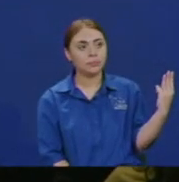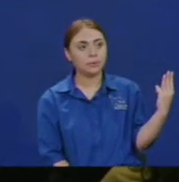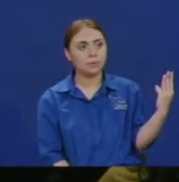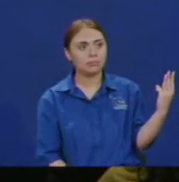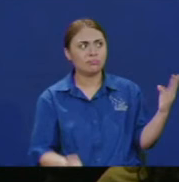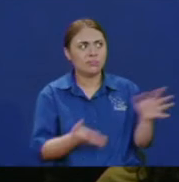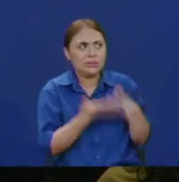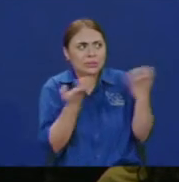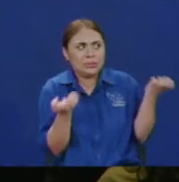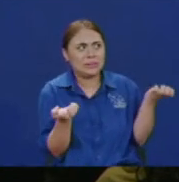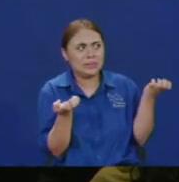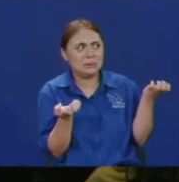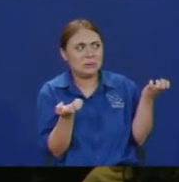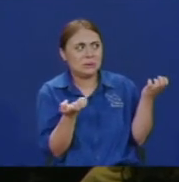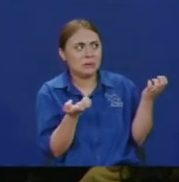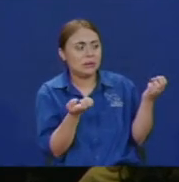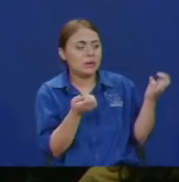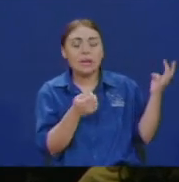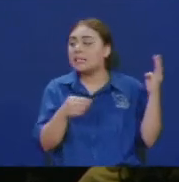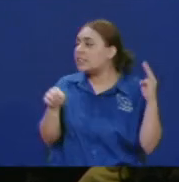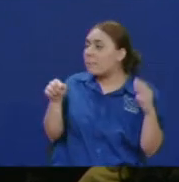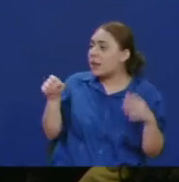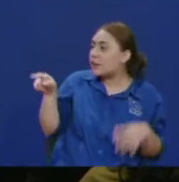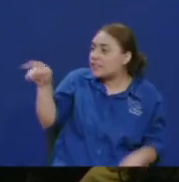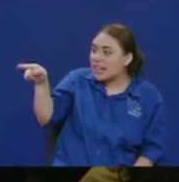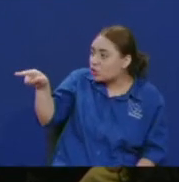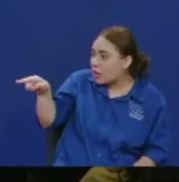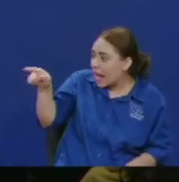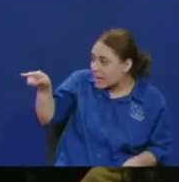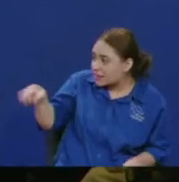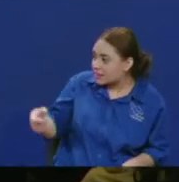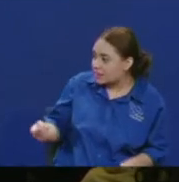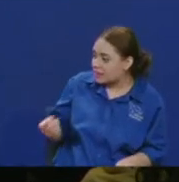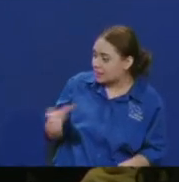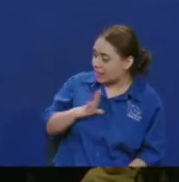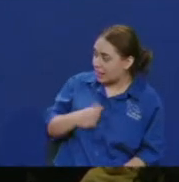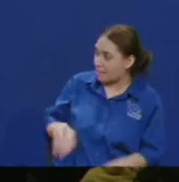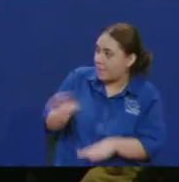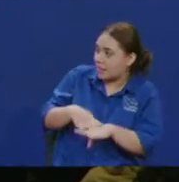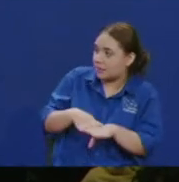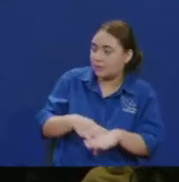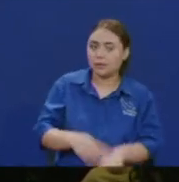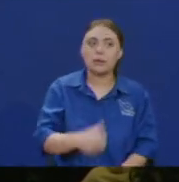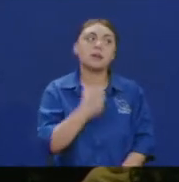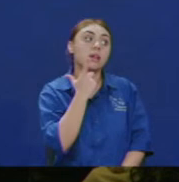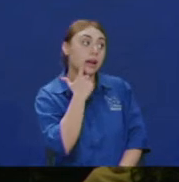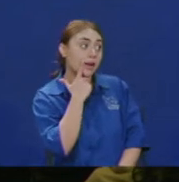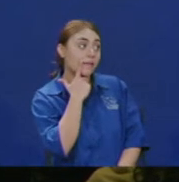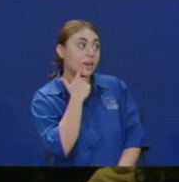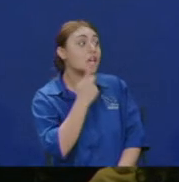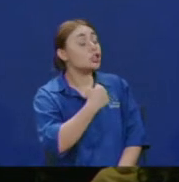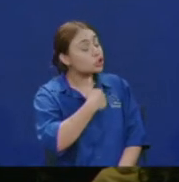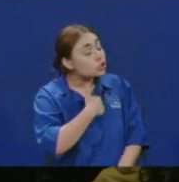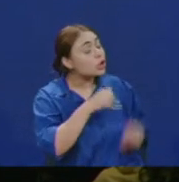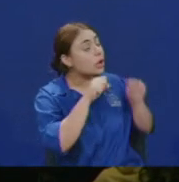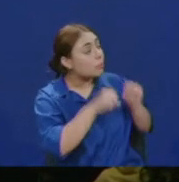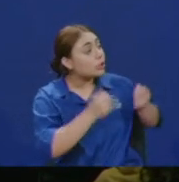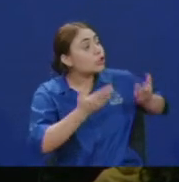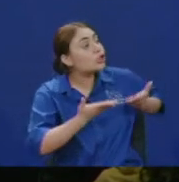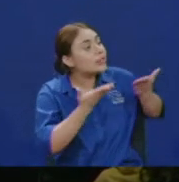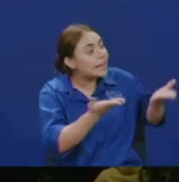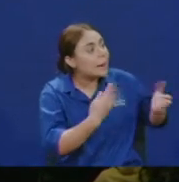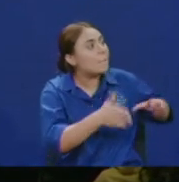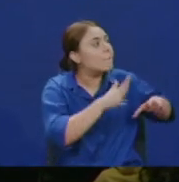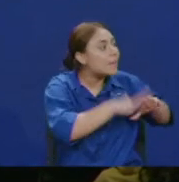Entonces, ¿cuál es tu...? Es que a él le pagaste igual que a él. Yo puedo hacer lo que yo quiera con lo que es mío.